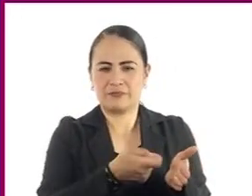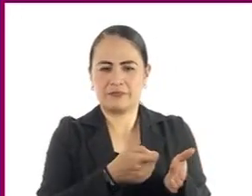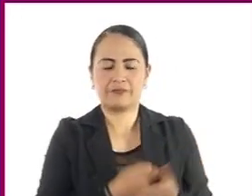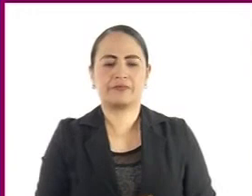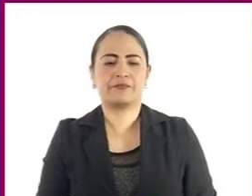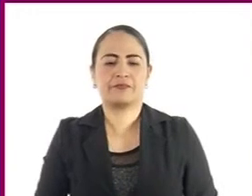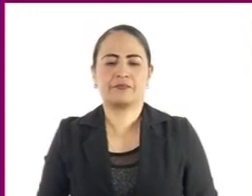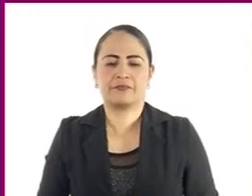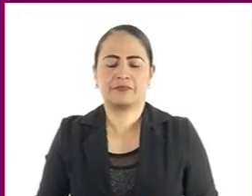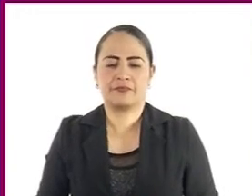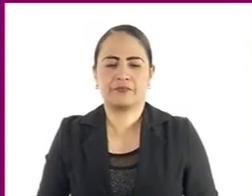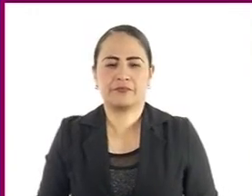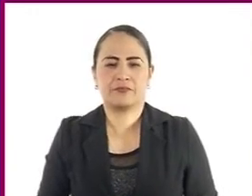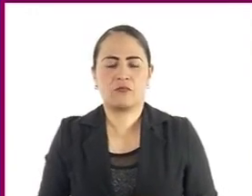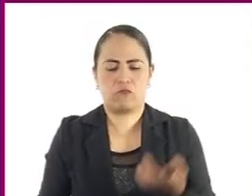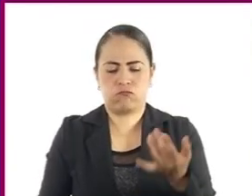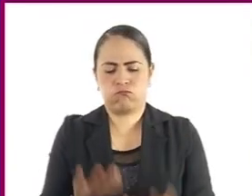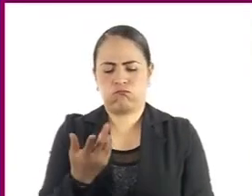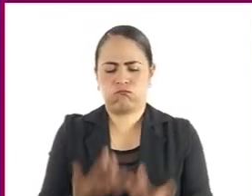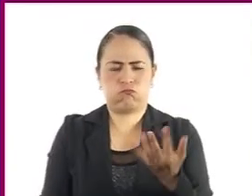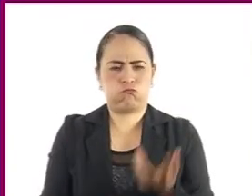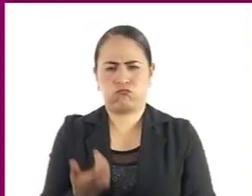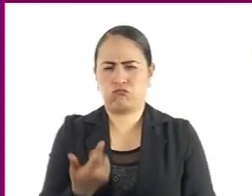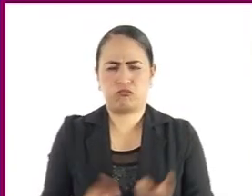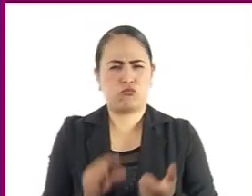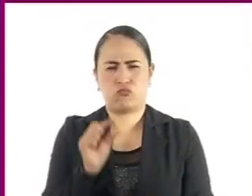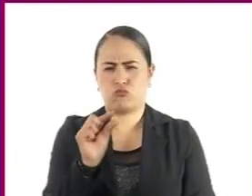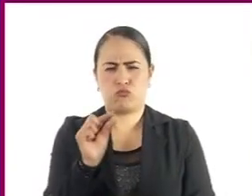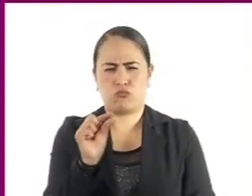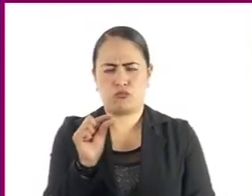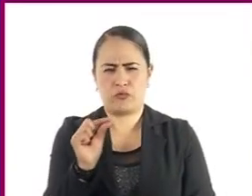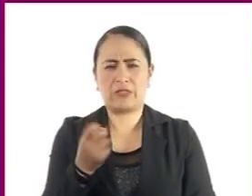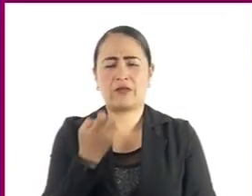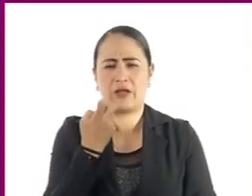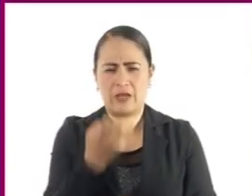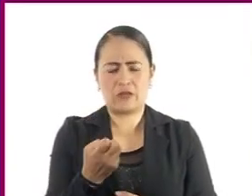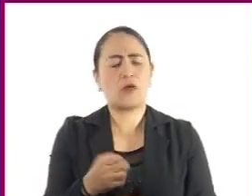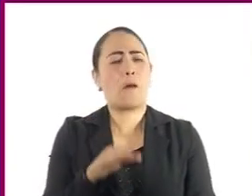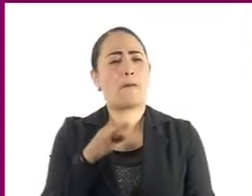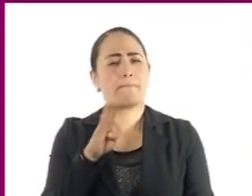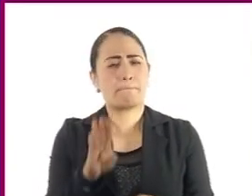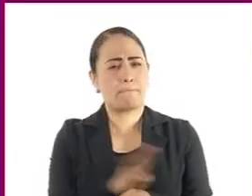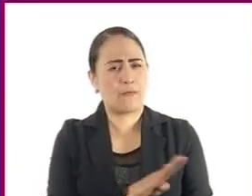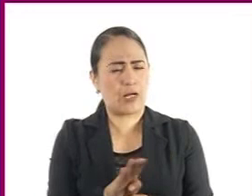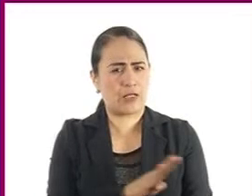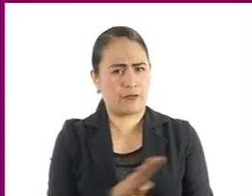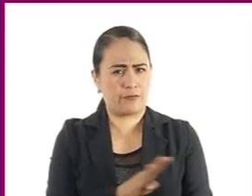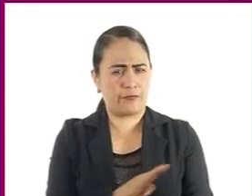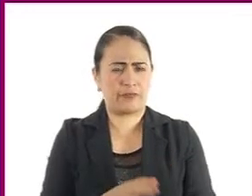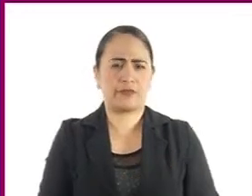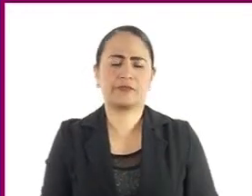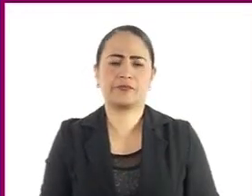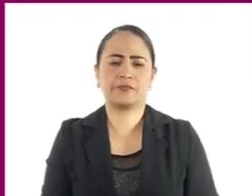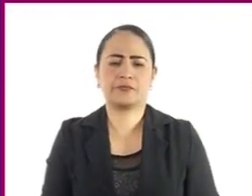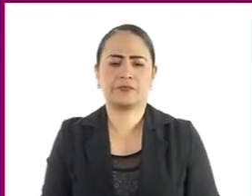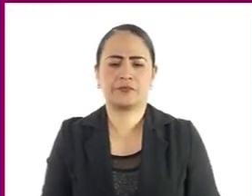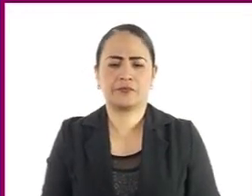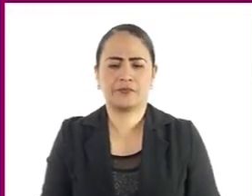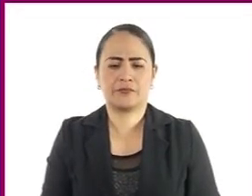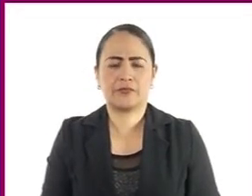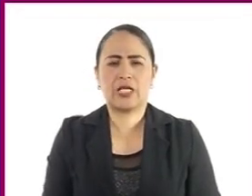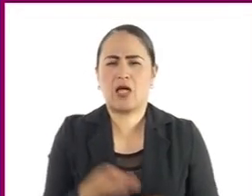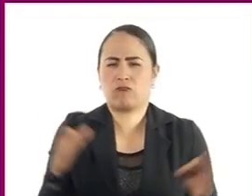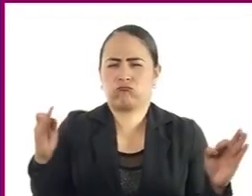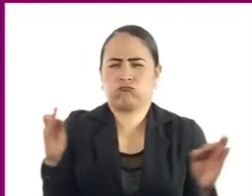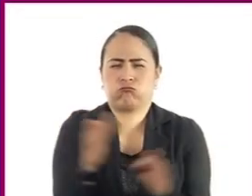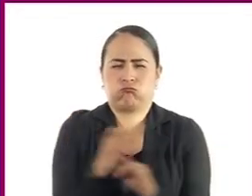su bajo punto de ebullición lo hace útil en las investigaciones científicas que implican bajas